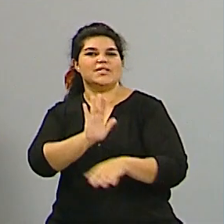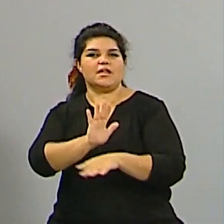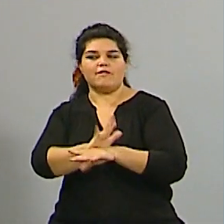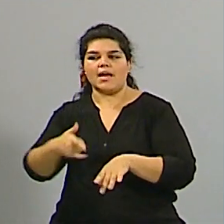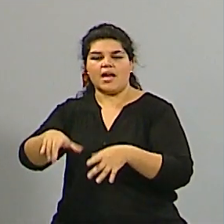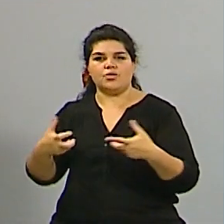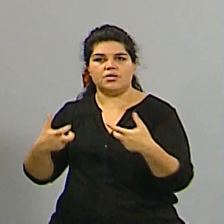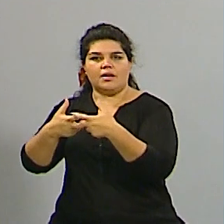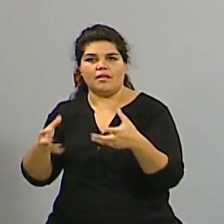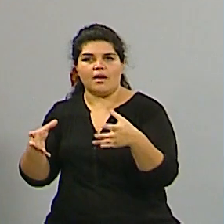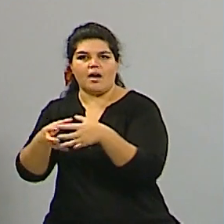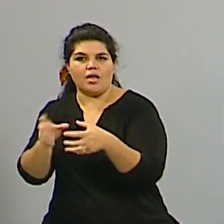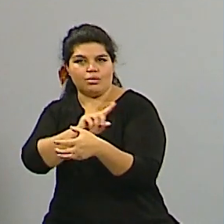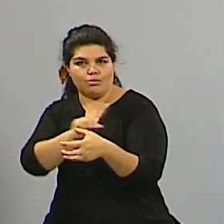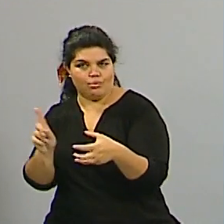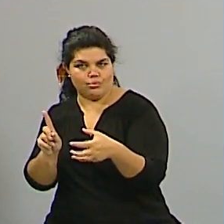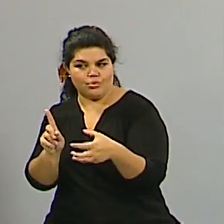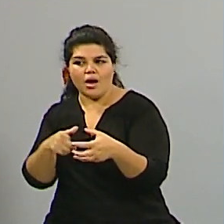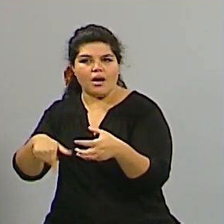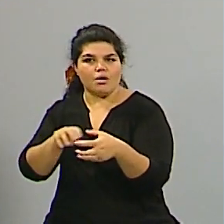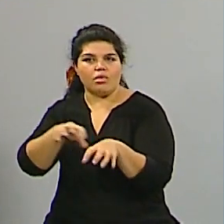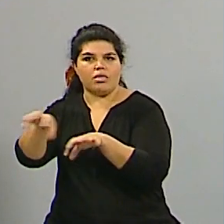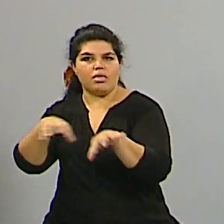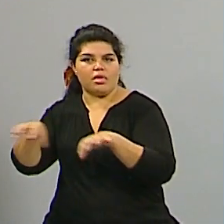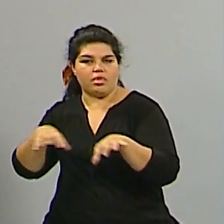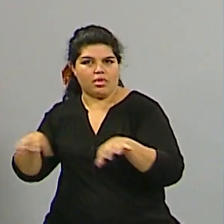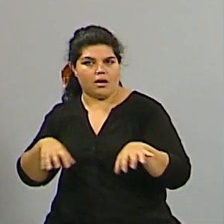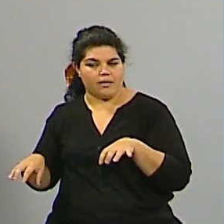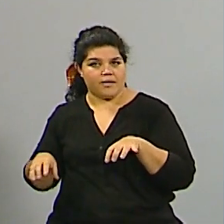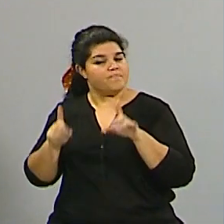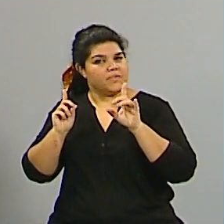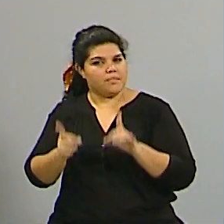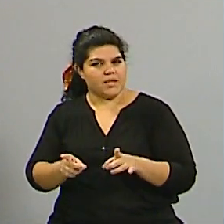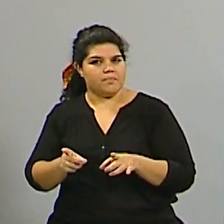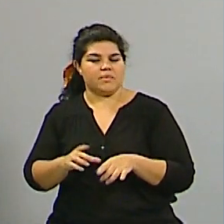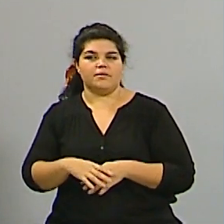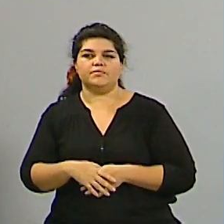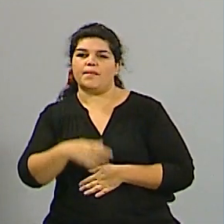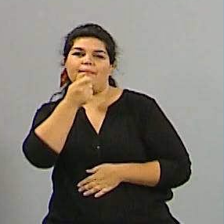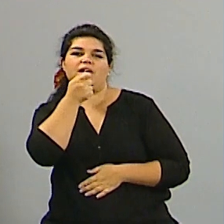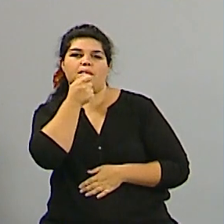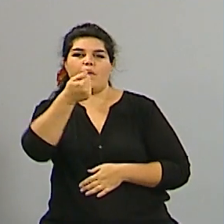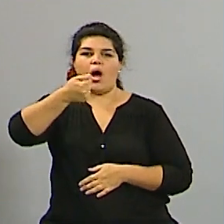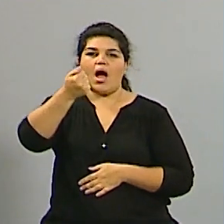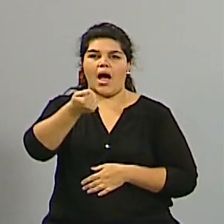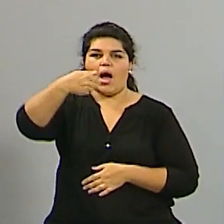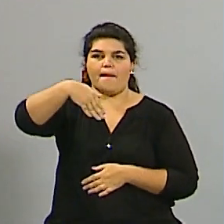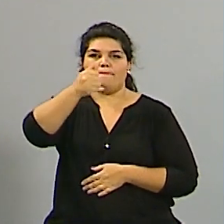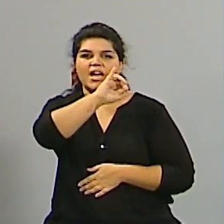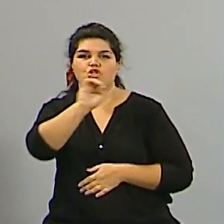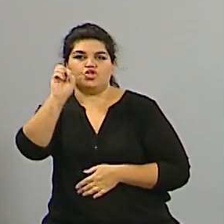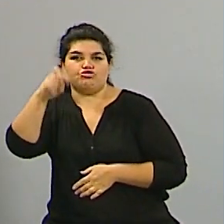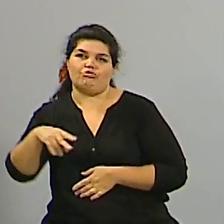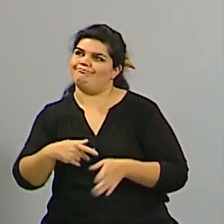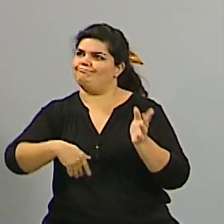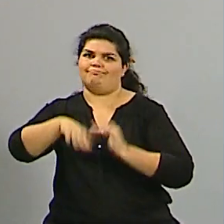organizados. Entonces, en cada uno de los lugares donde ha aparecido organización, el caso de Amazon es el más renombrado porque es el